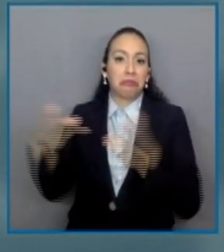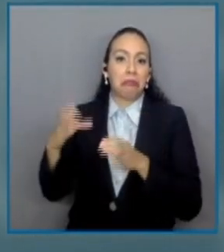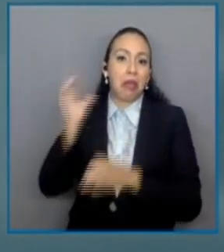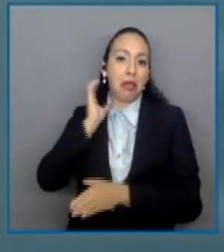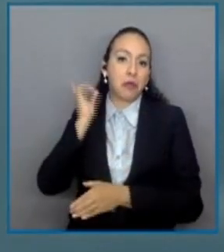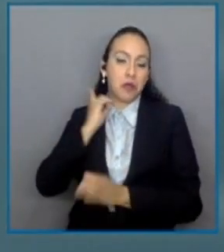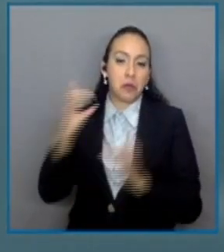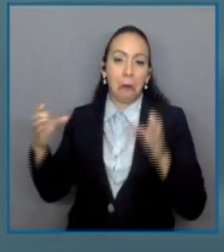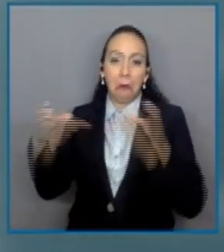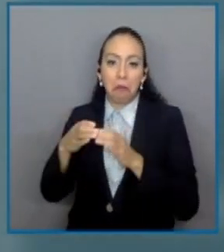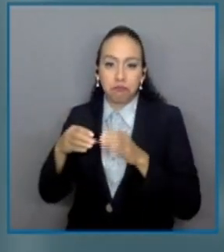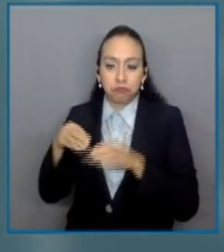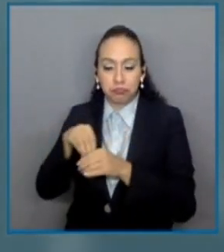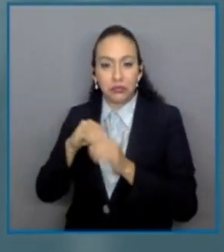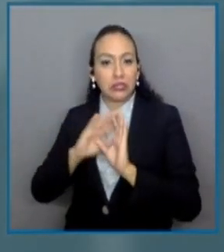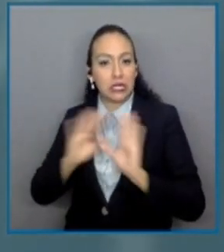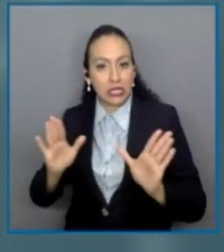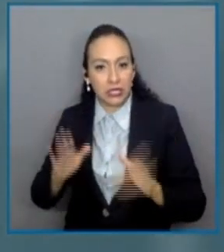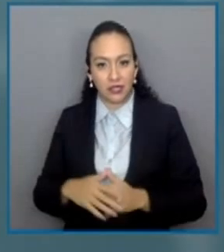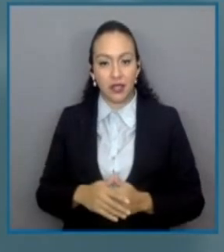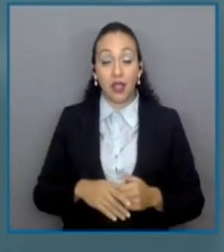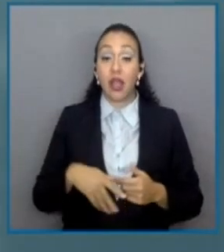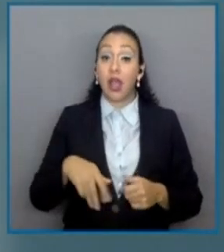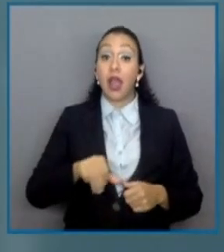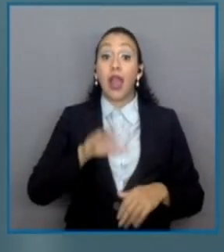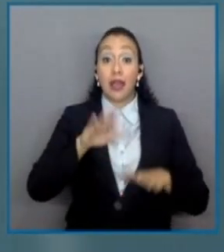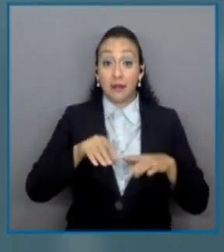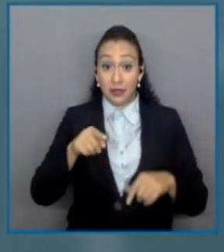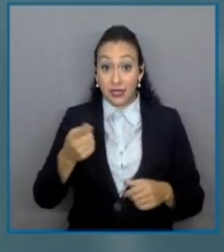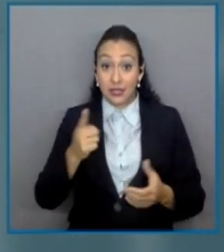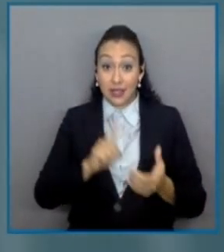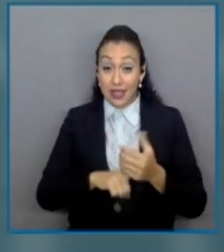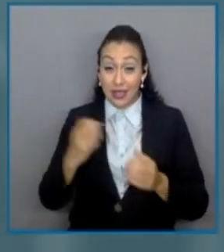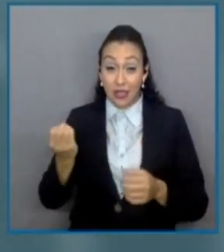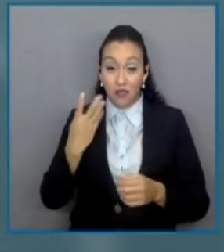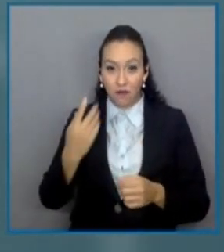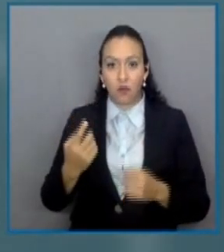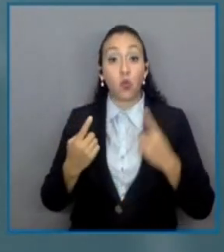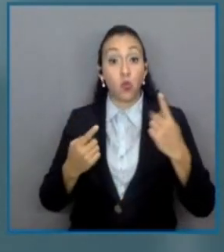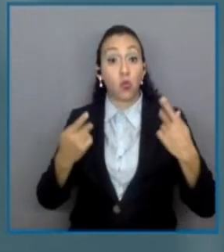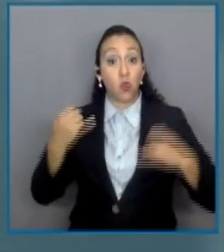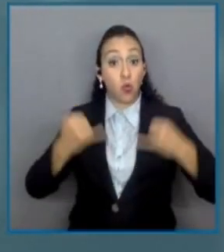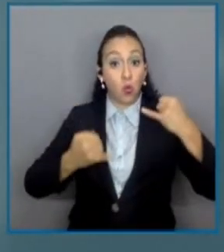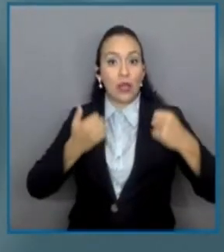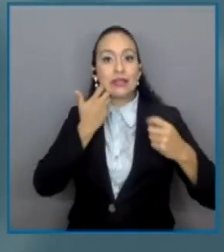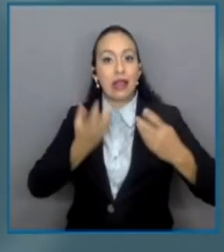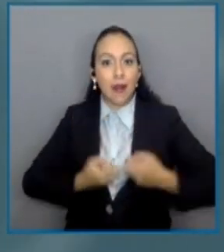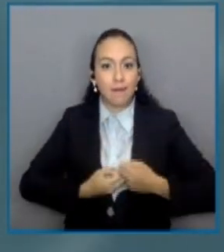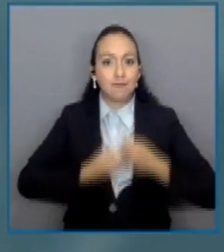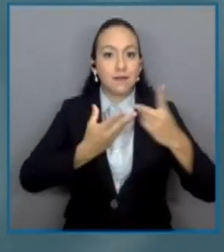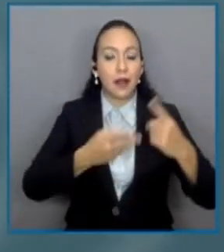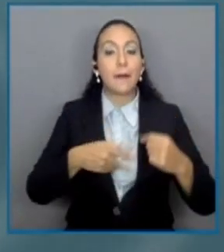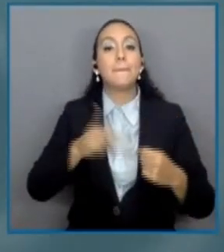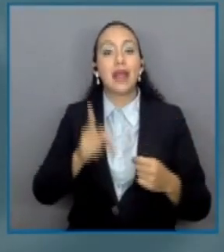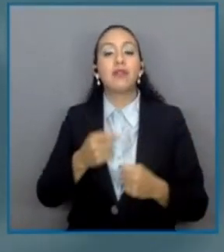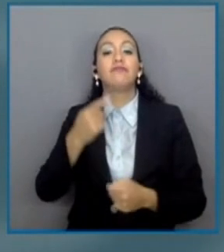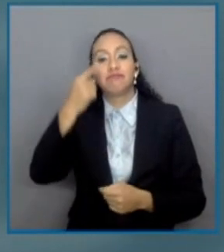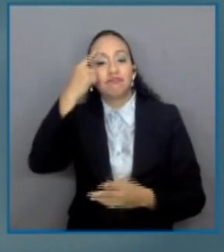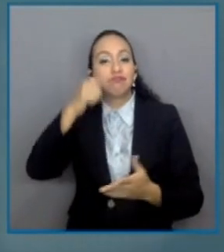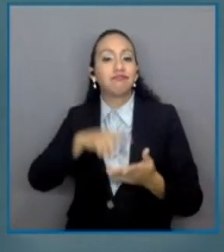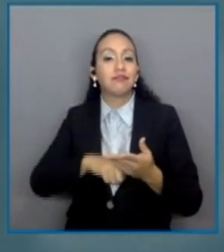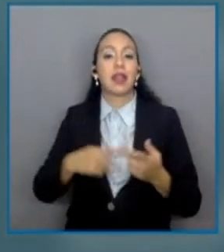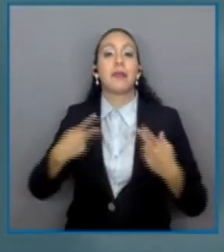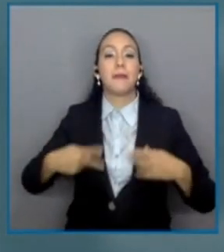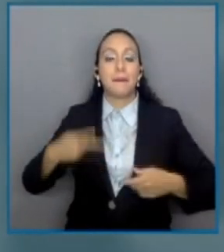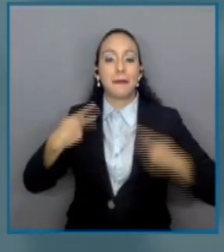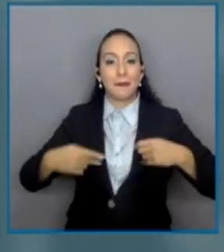en uno de ellos cerraron el micrófono durante la intervención de un juez federal, se acordó realizar diversas acciones para manifestar su